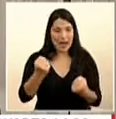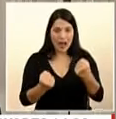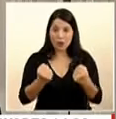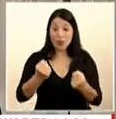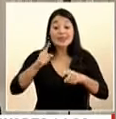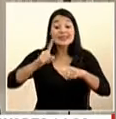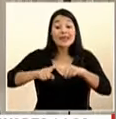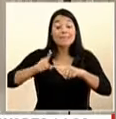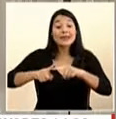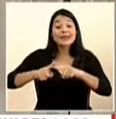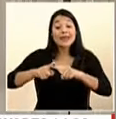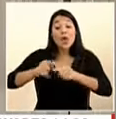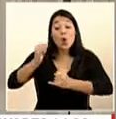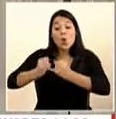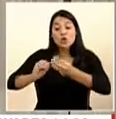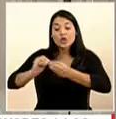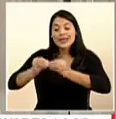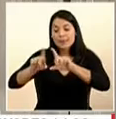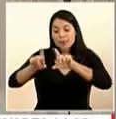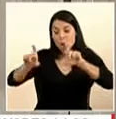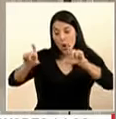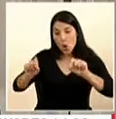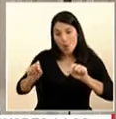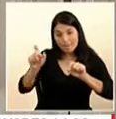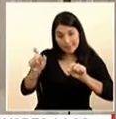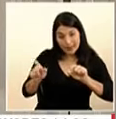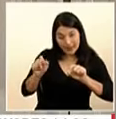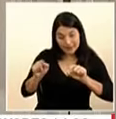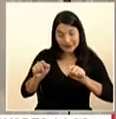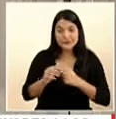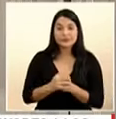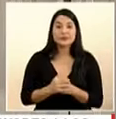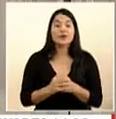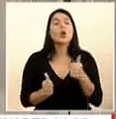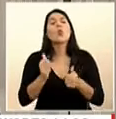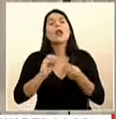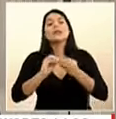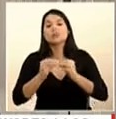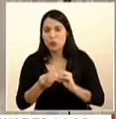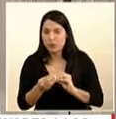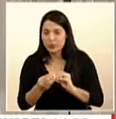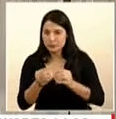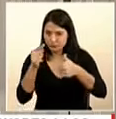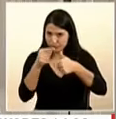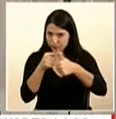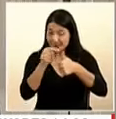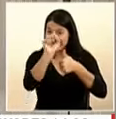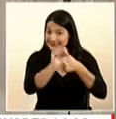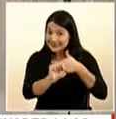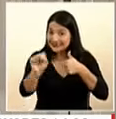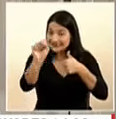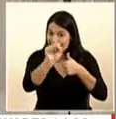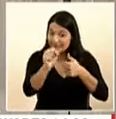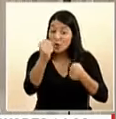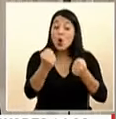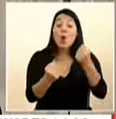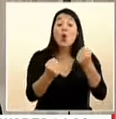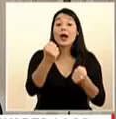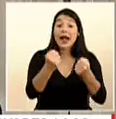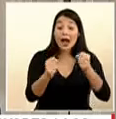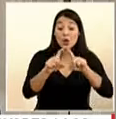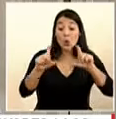número final de la placa de circulación en los siguientes números el sábado vehículos cuya